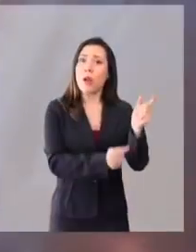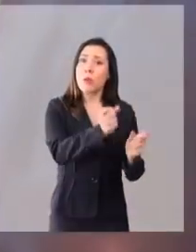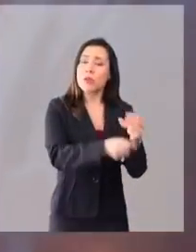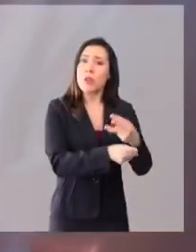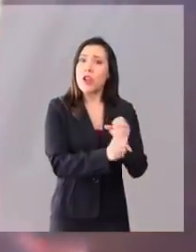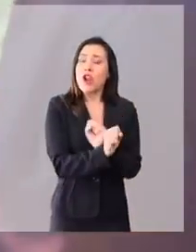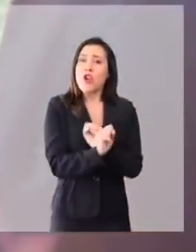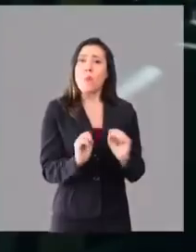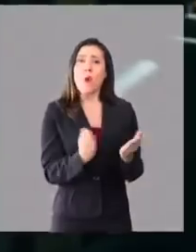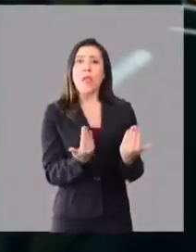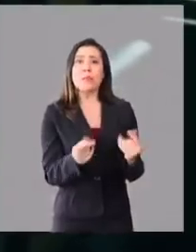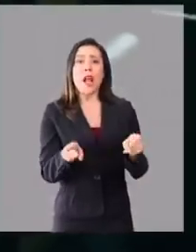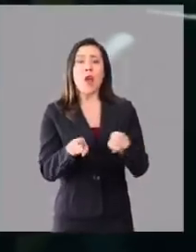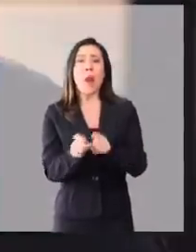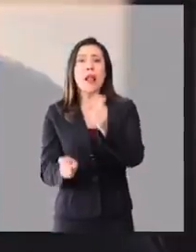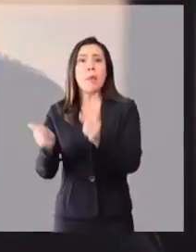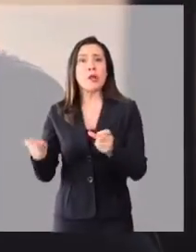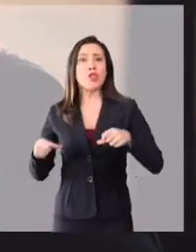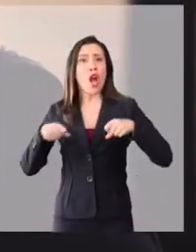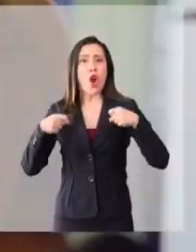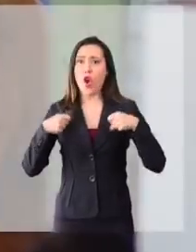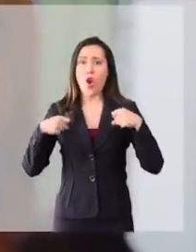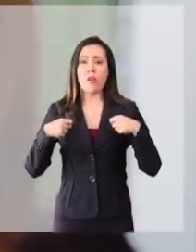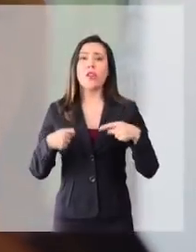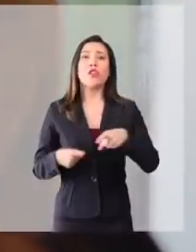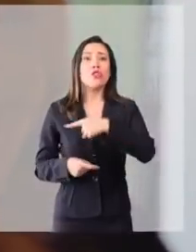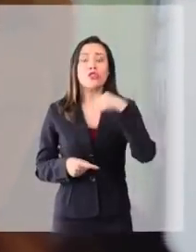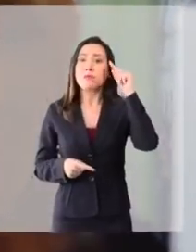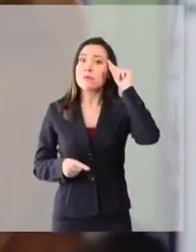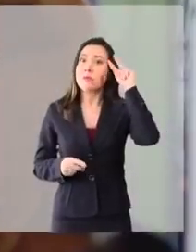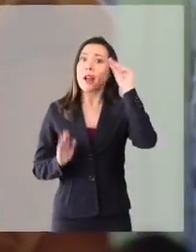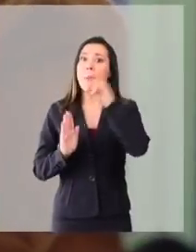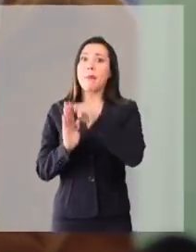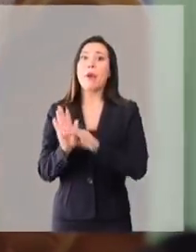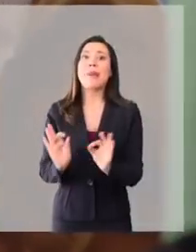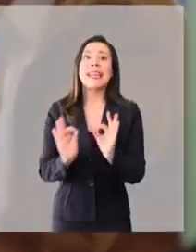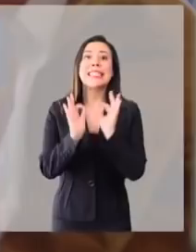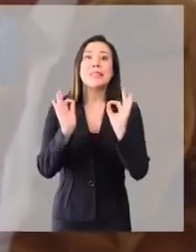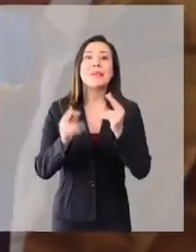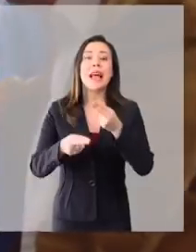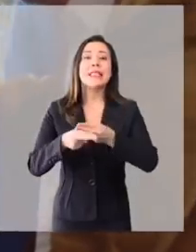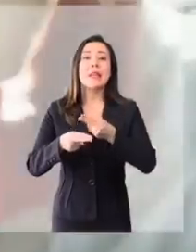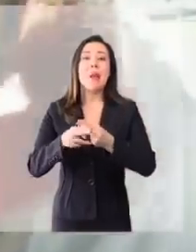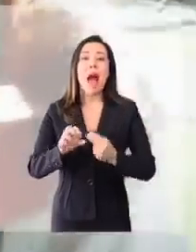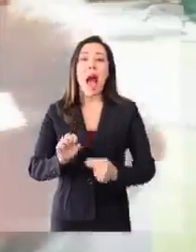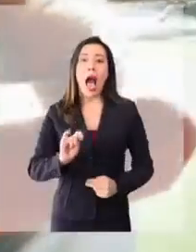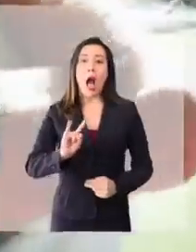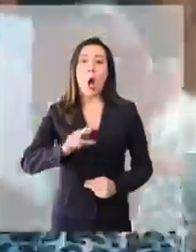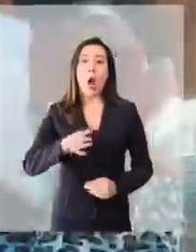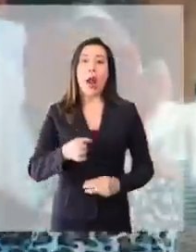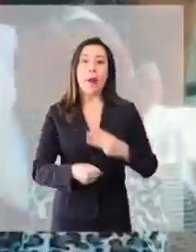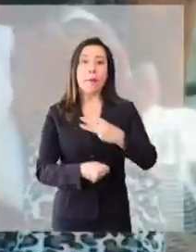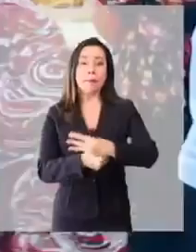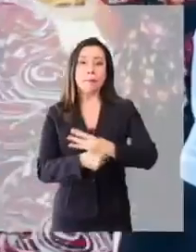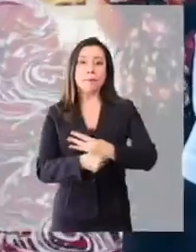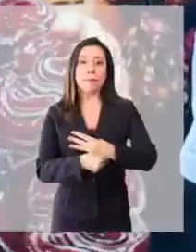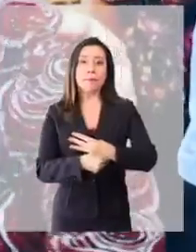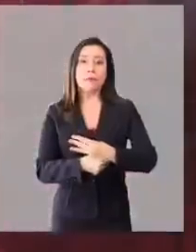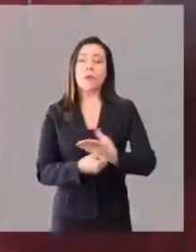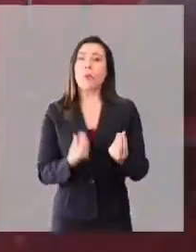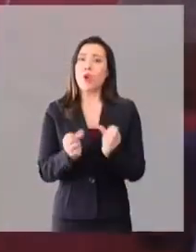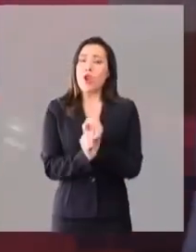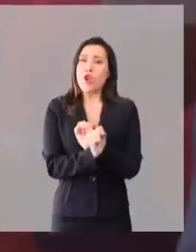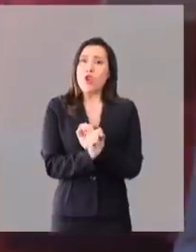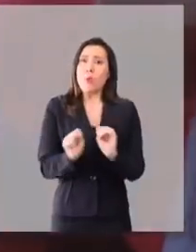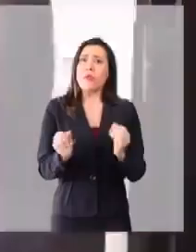la misma capacidad de espera que una persona más joven. Por eso vamos a crear un programa especial que se llama Auge Mayor. No puede